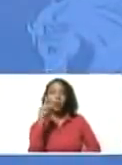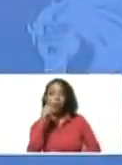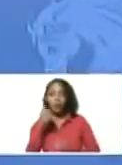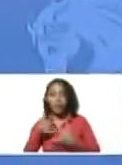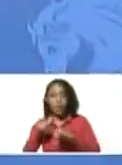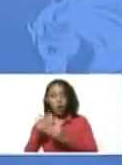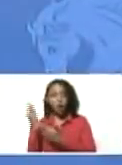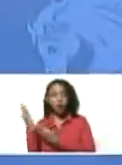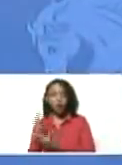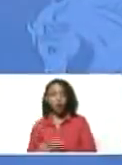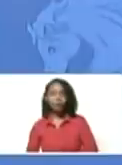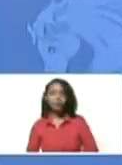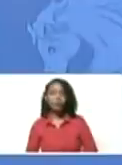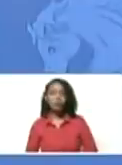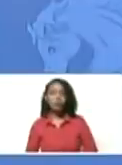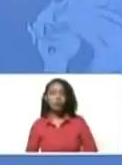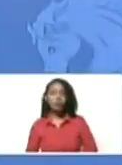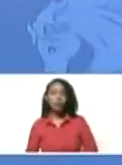le decía,